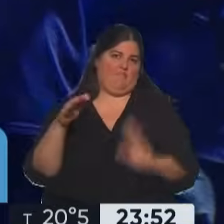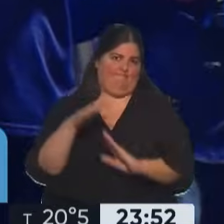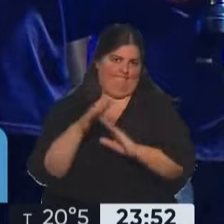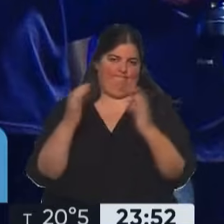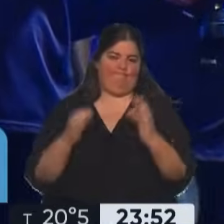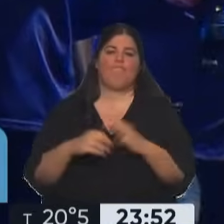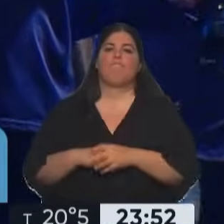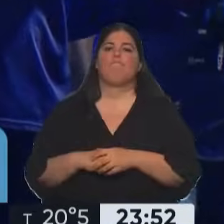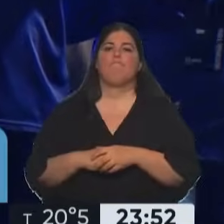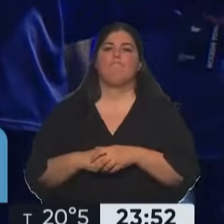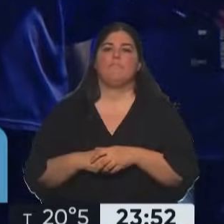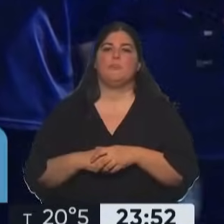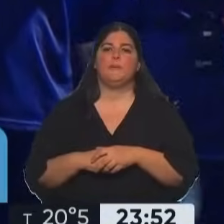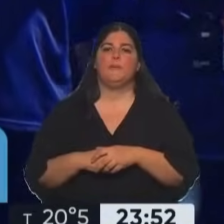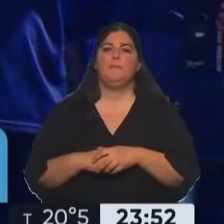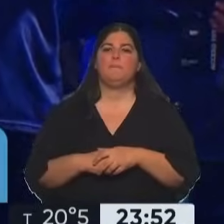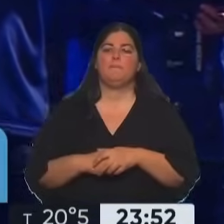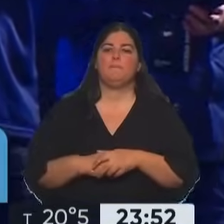Lo escuchamos.